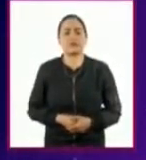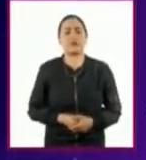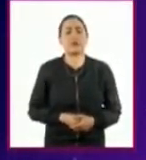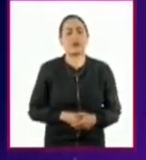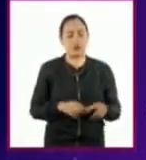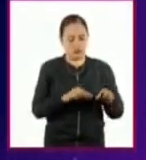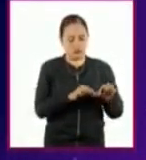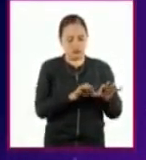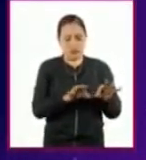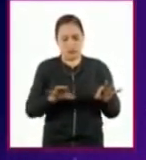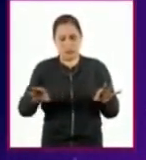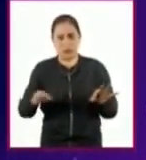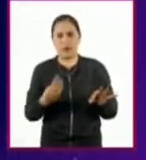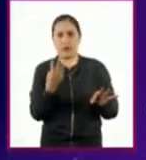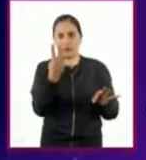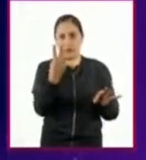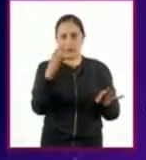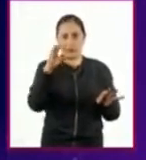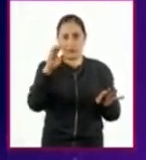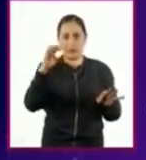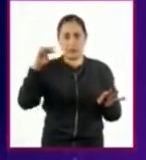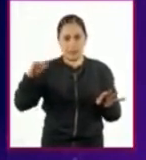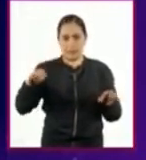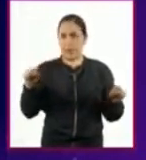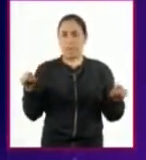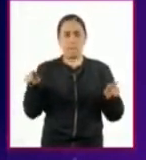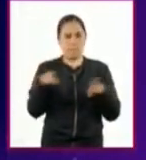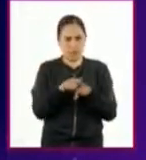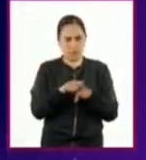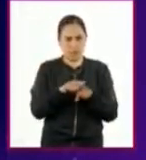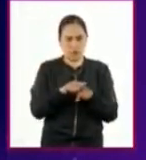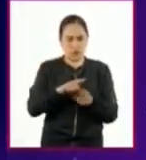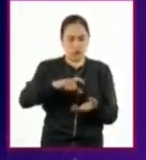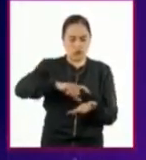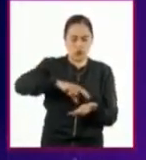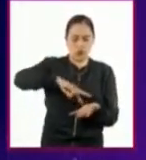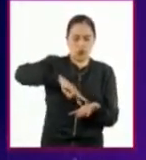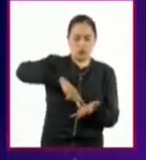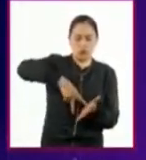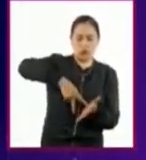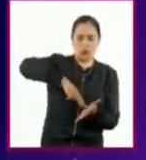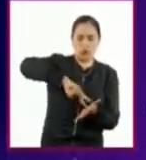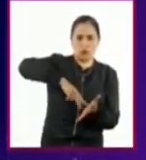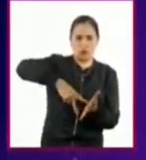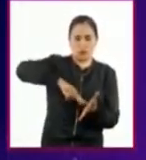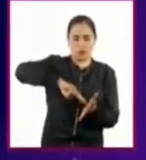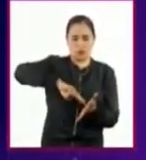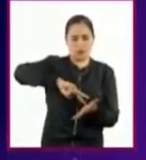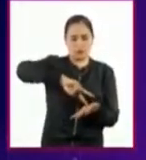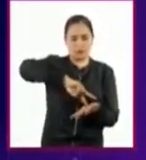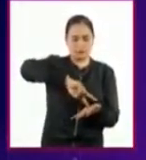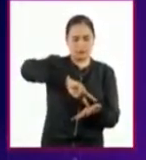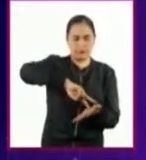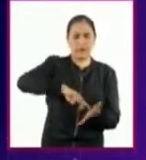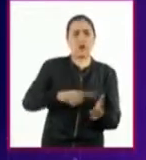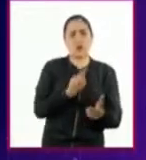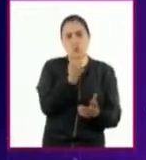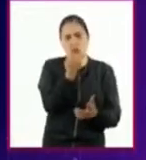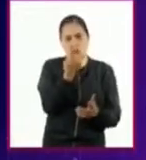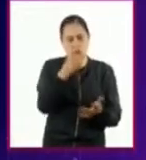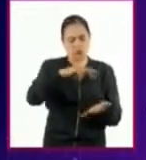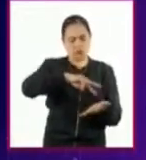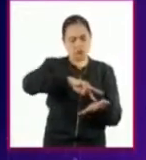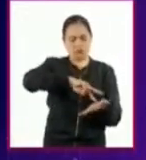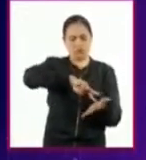centímetros. Abrimos el compás a 3 centímetros y trazamos una circunferencia con centro en un extremo del